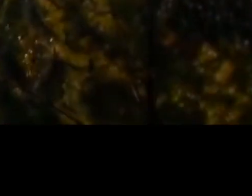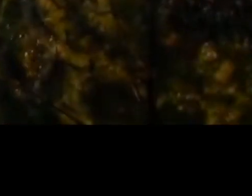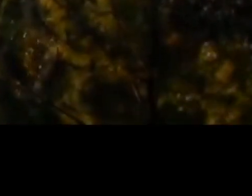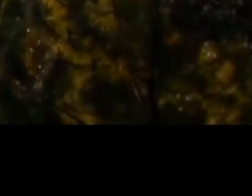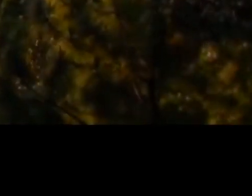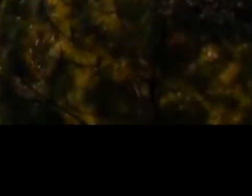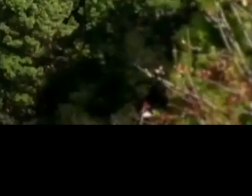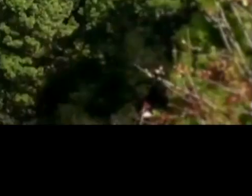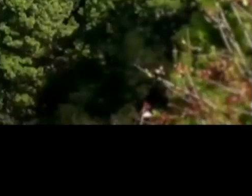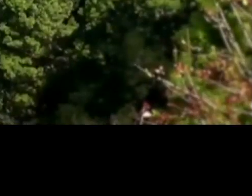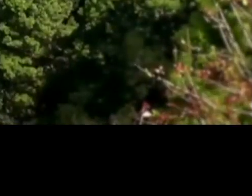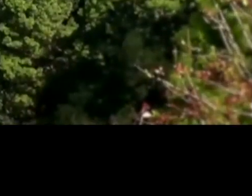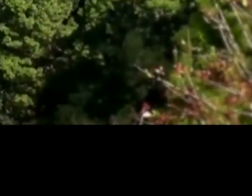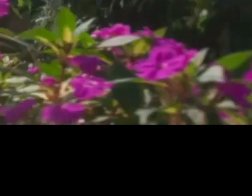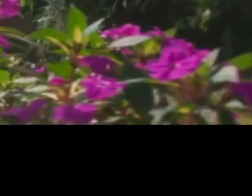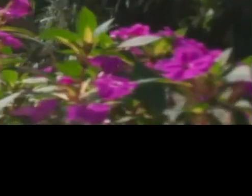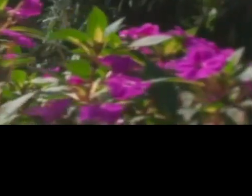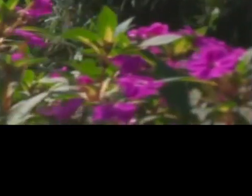i